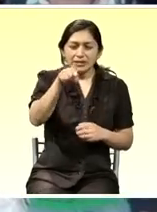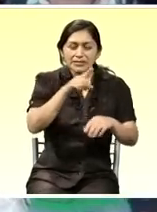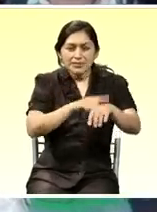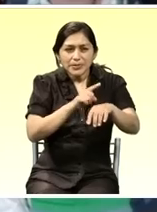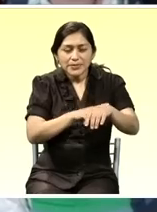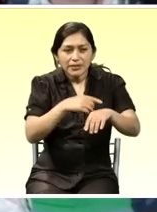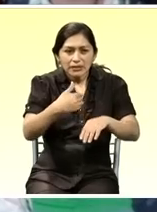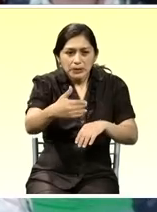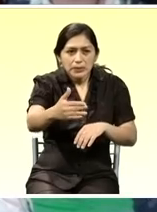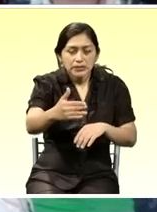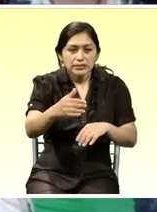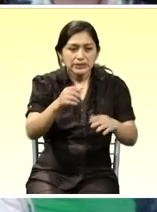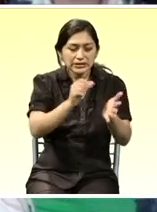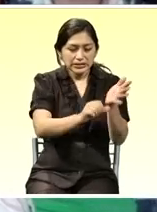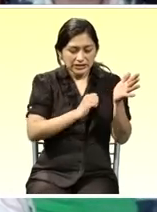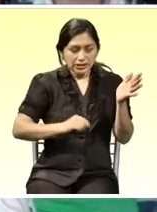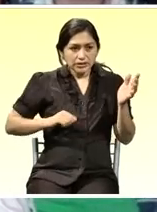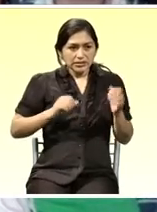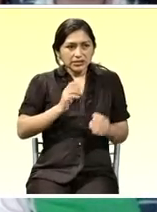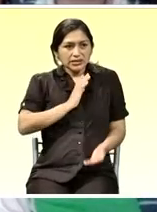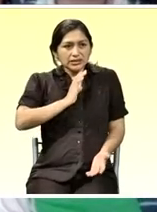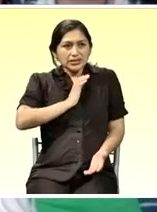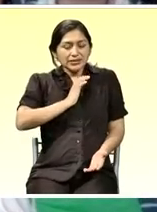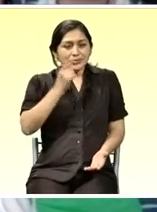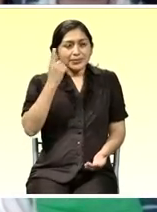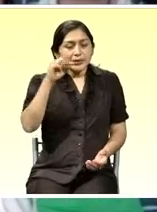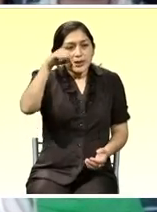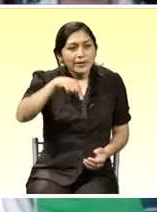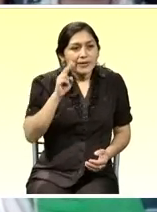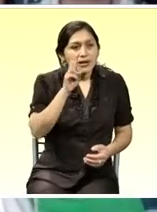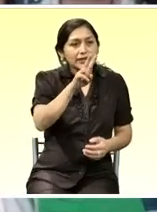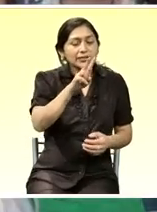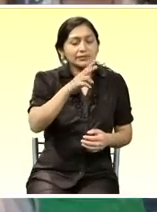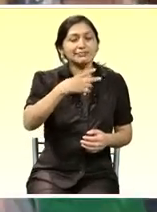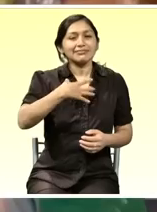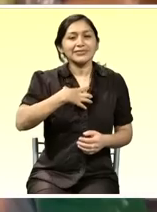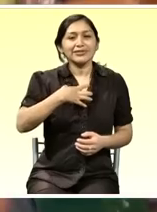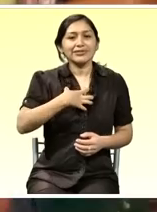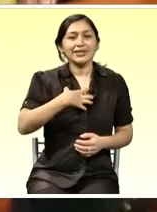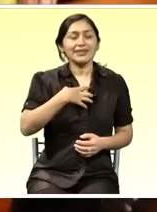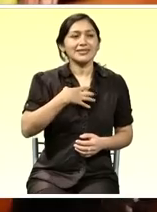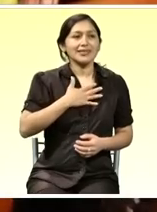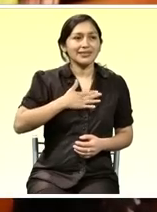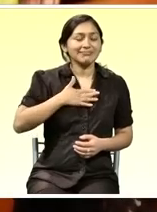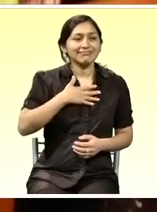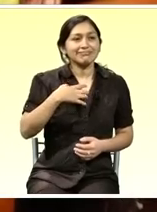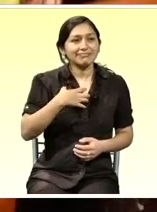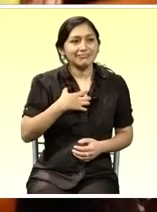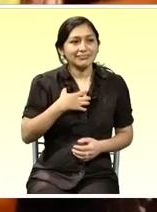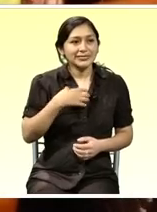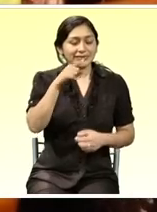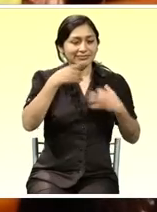de espanto, ahora me inspiran confianza. Redentor de mi alma,